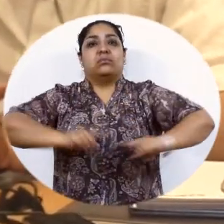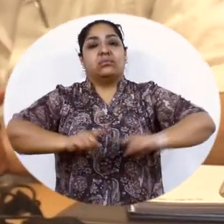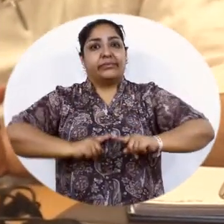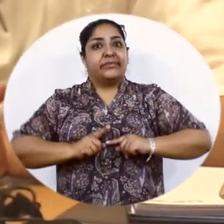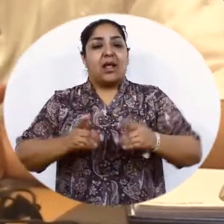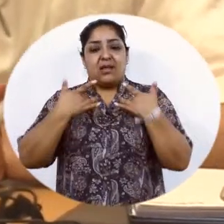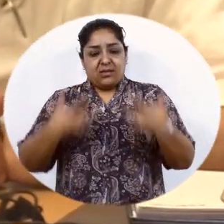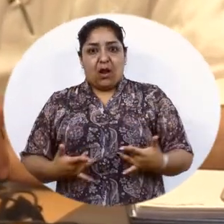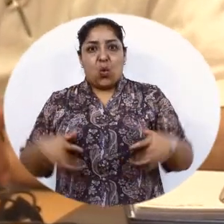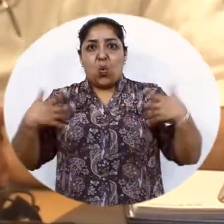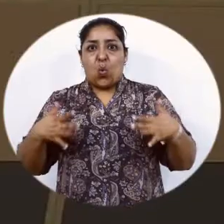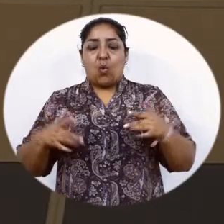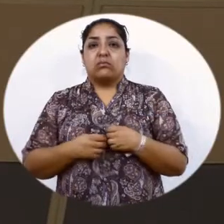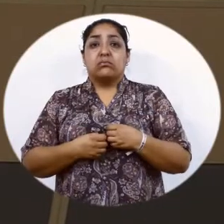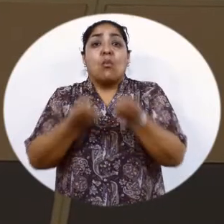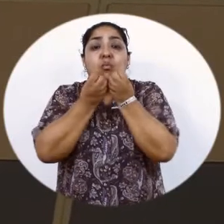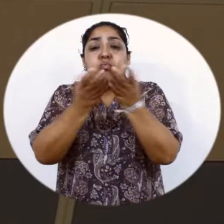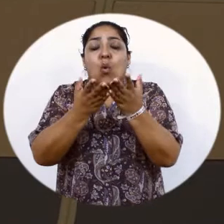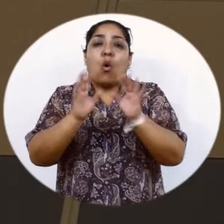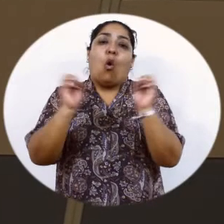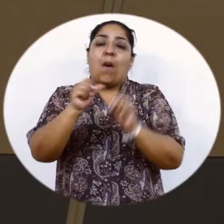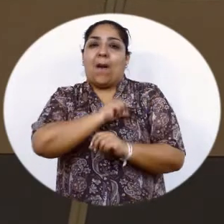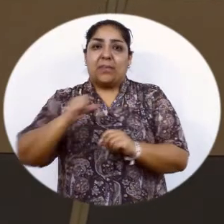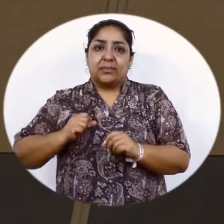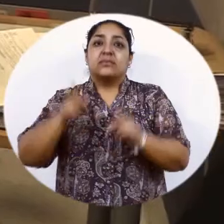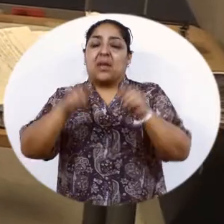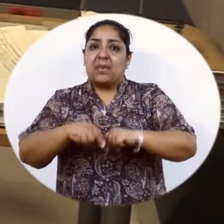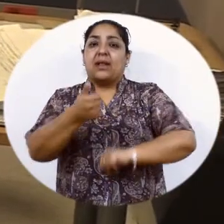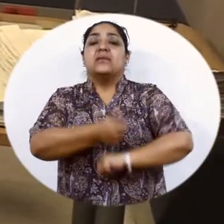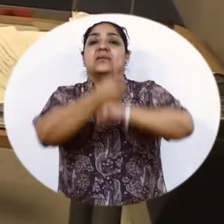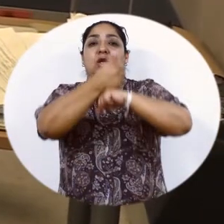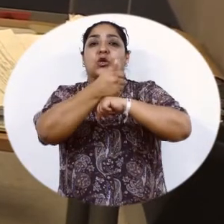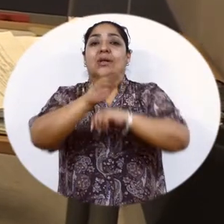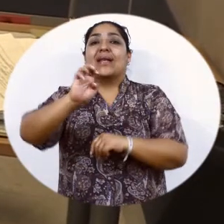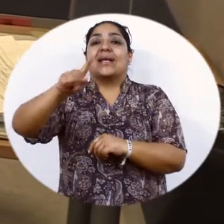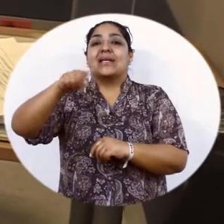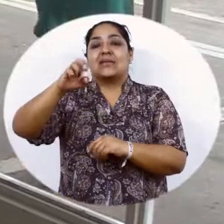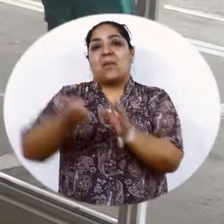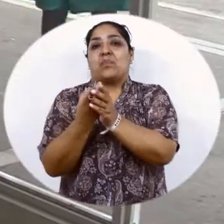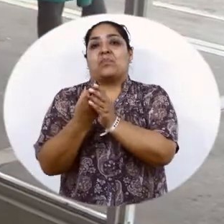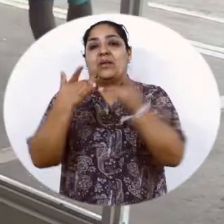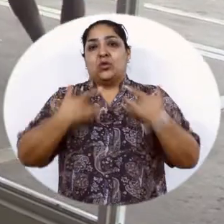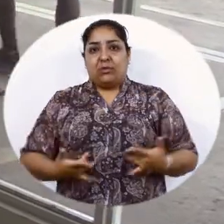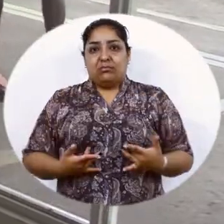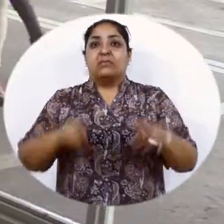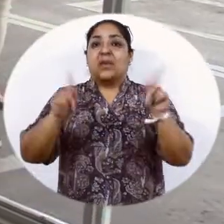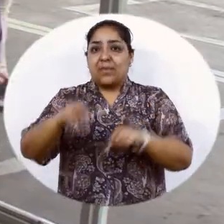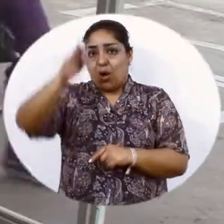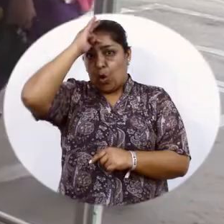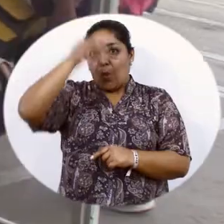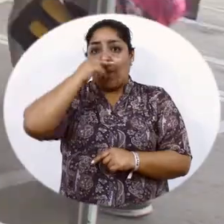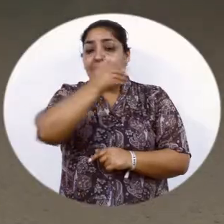de entidades de salud de nivel público y privado entre ellas la dirección acertada de la ese pasto salud el hospital infantil los